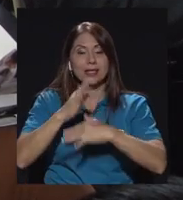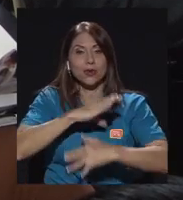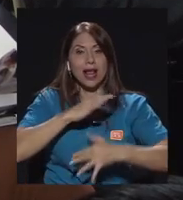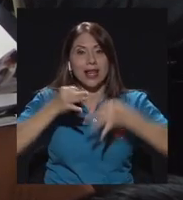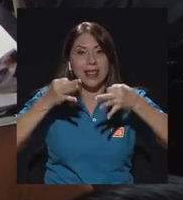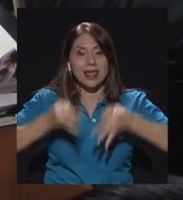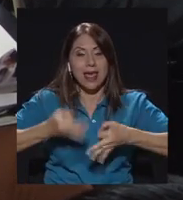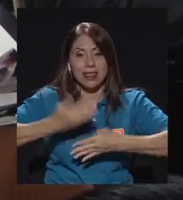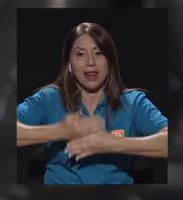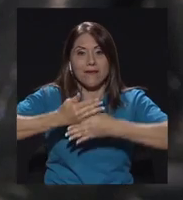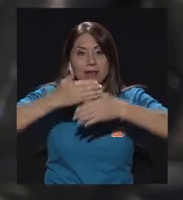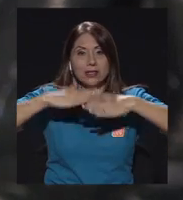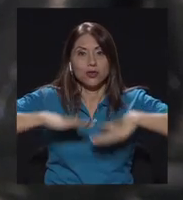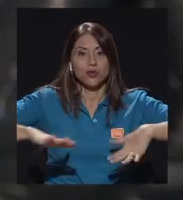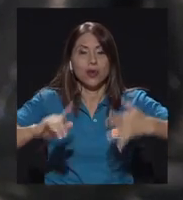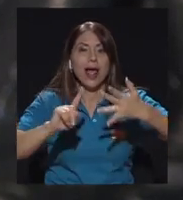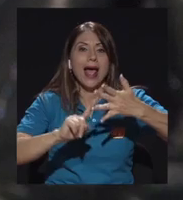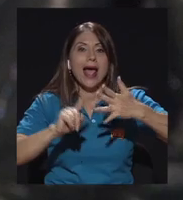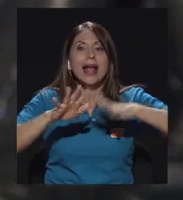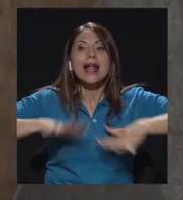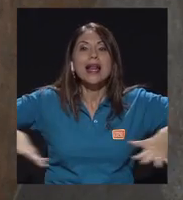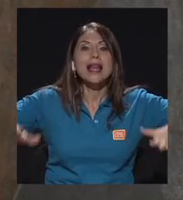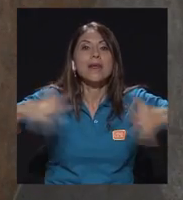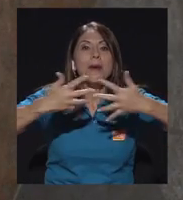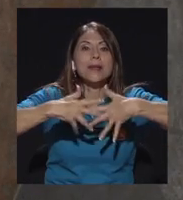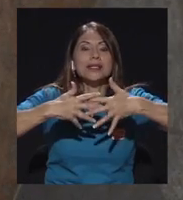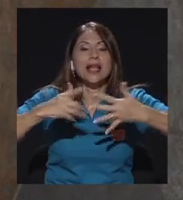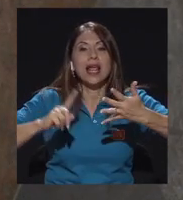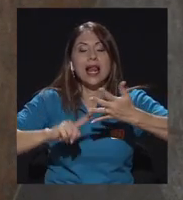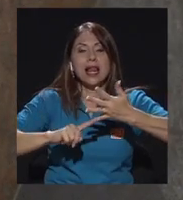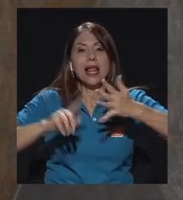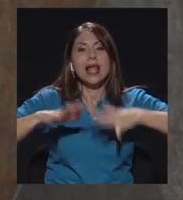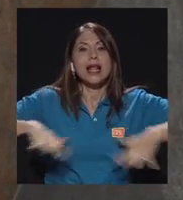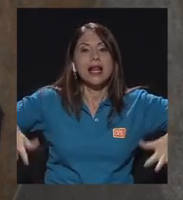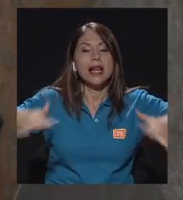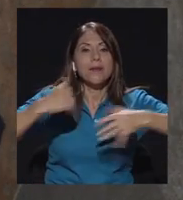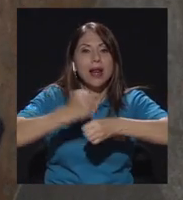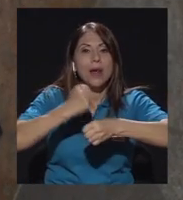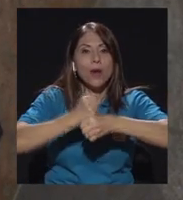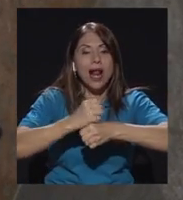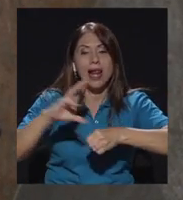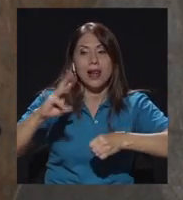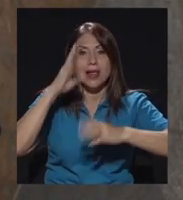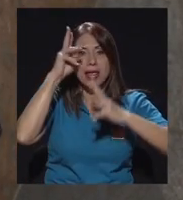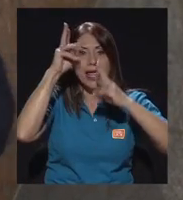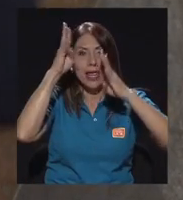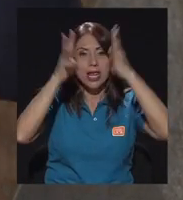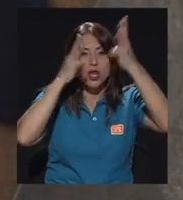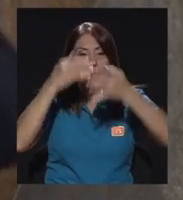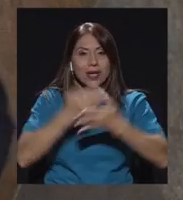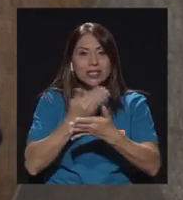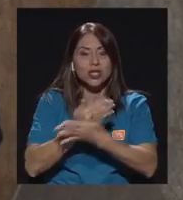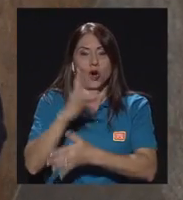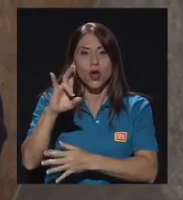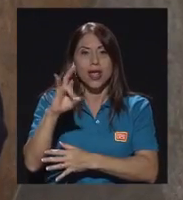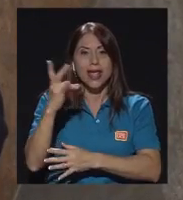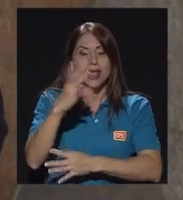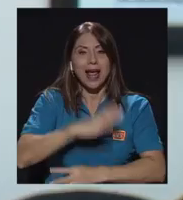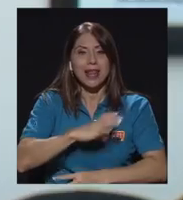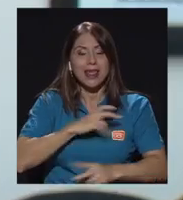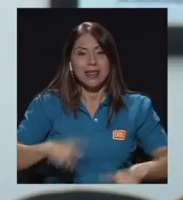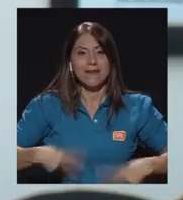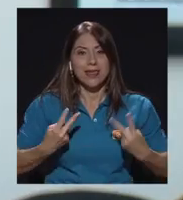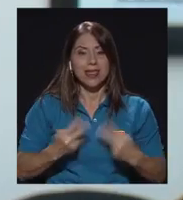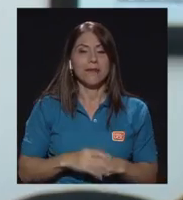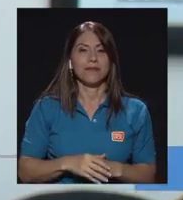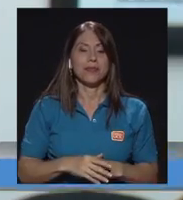el clima empresarial, el clima laboral, innovación y la calidad de vida. Digamos, hay cantones